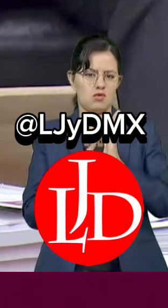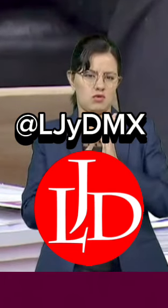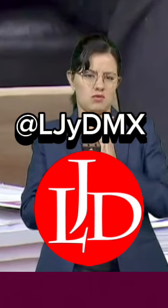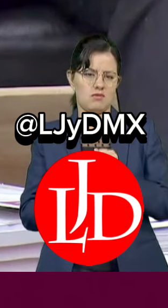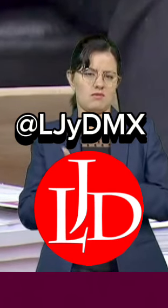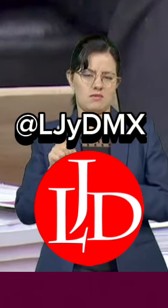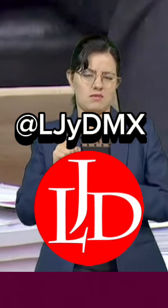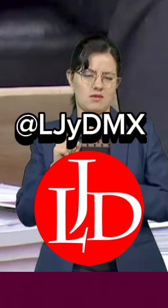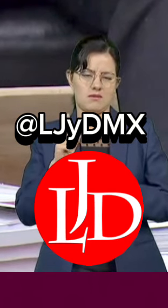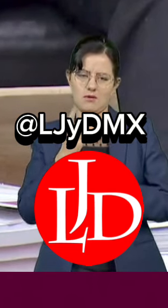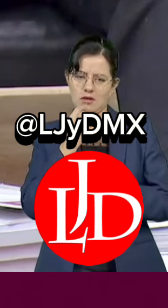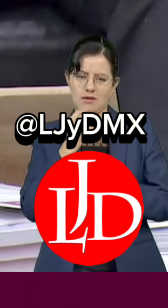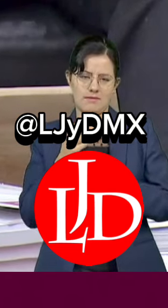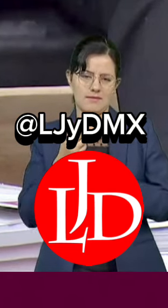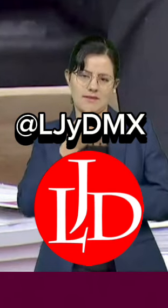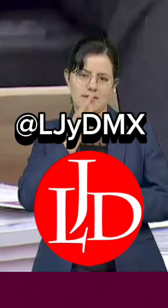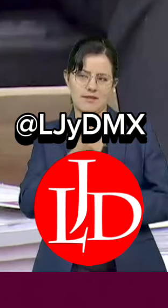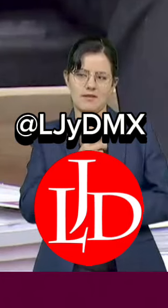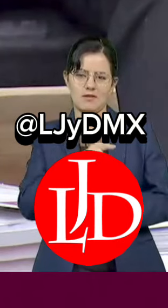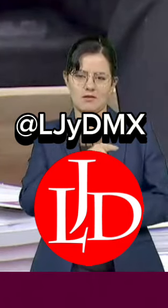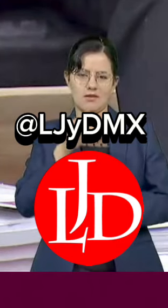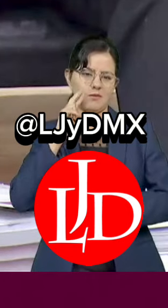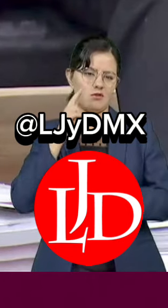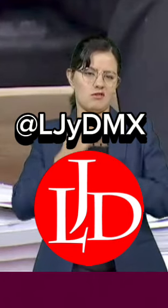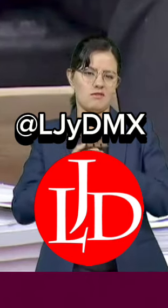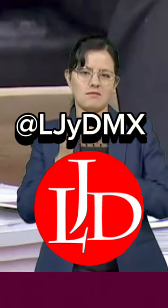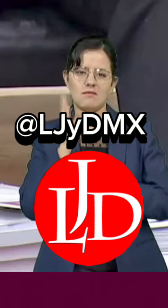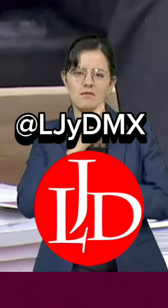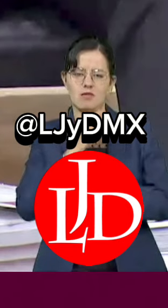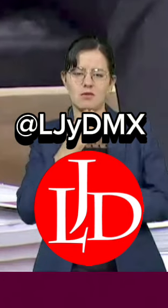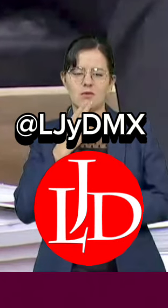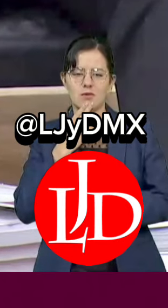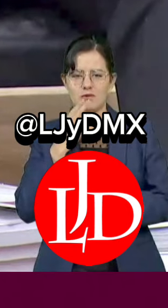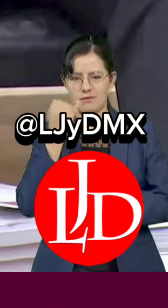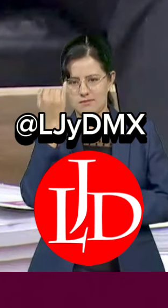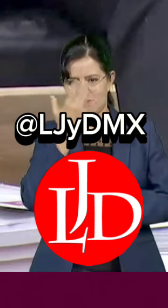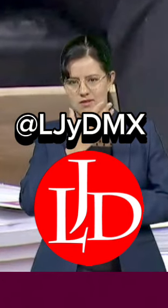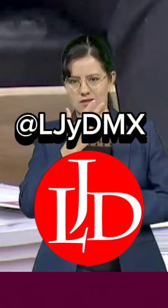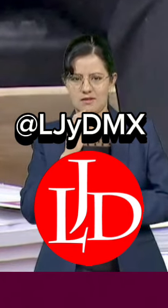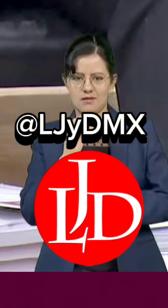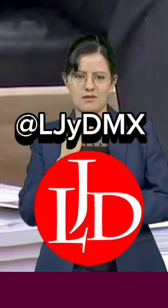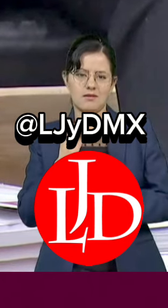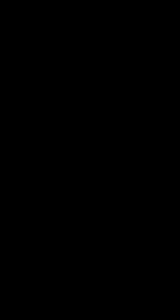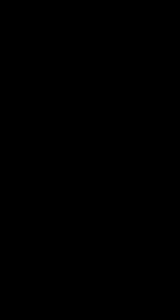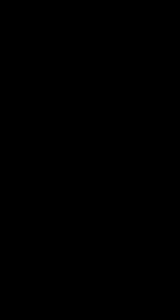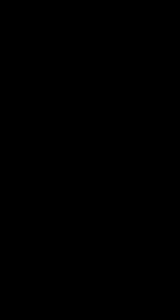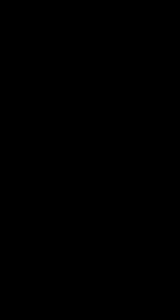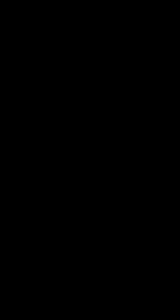resulten responsables del plagio y del uso indebido del logotipo del Instituto Nacional Electoral.